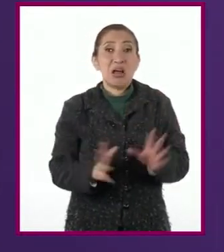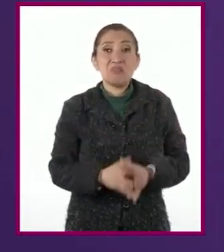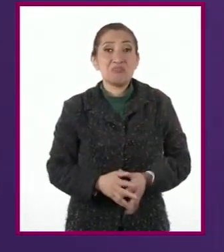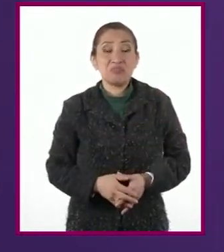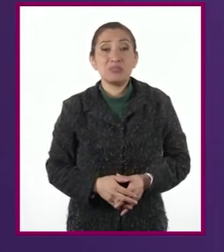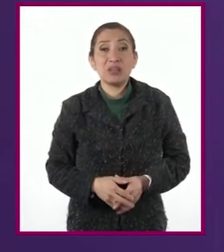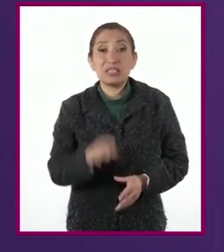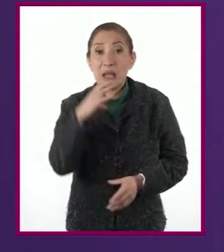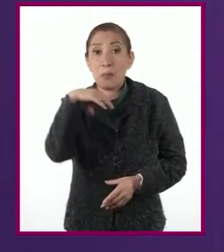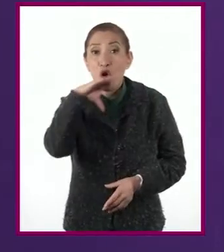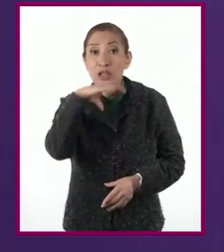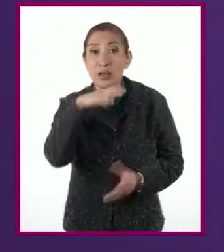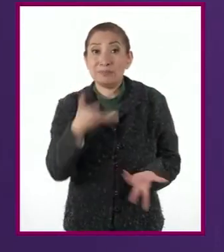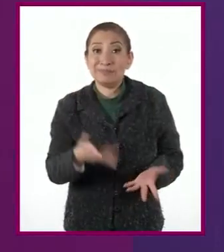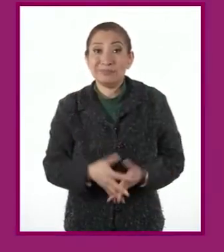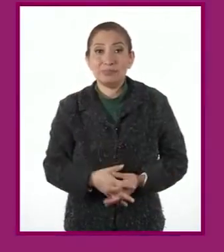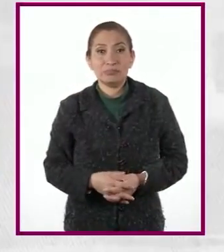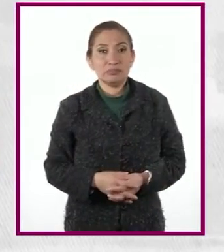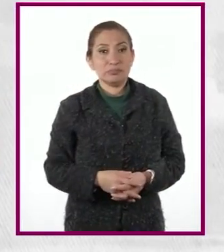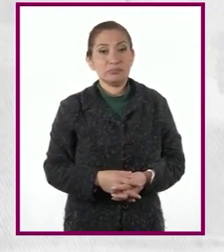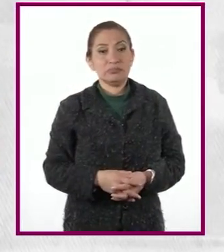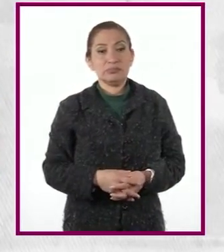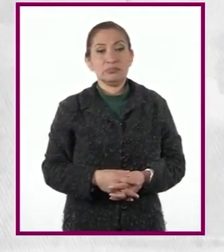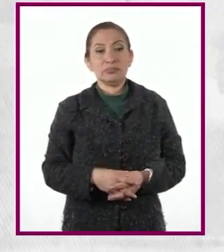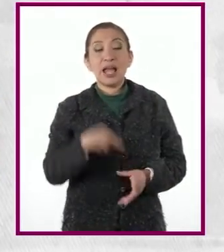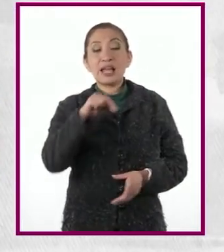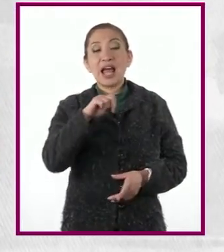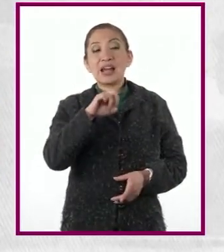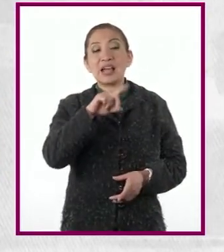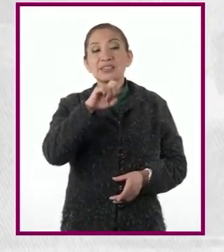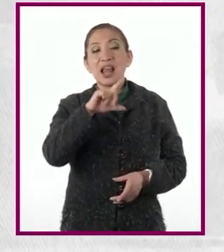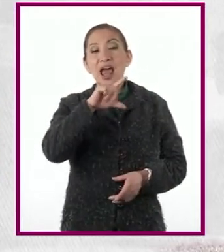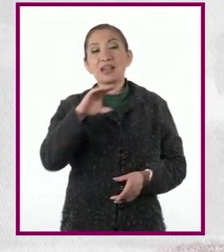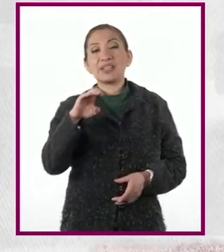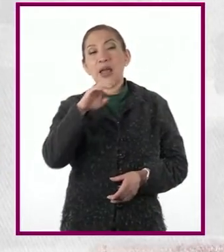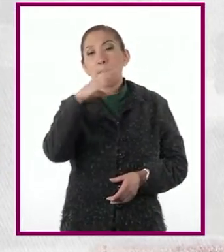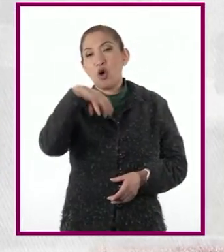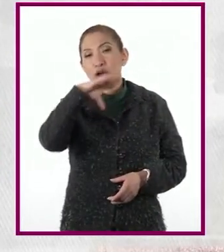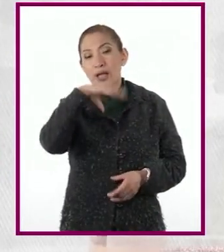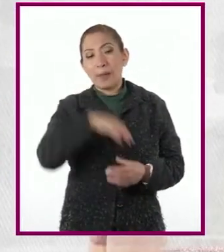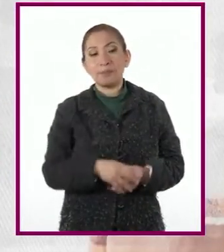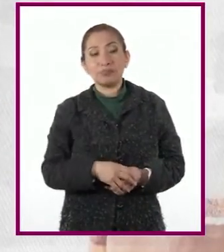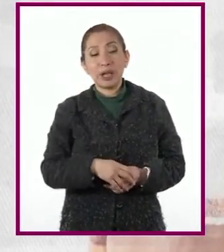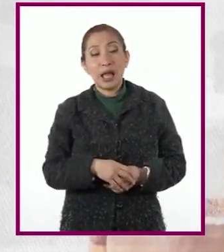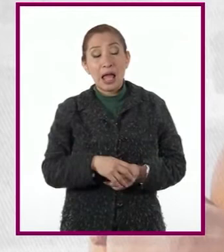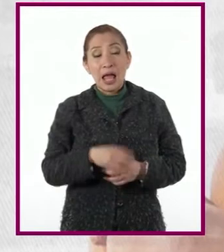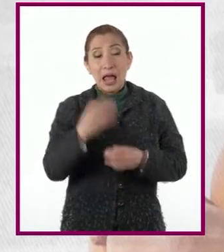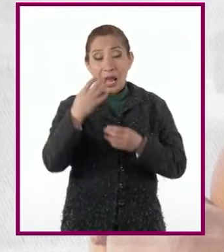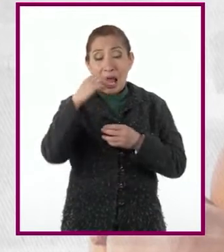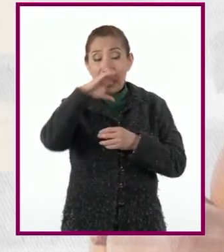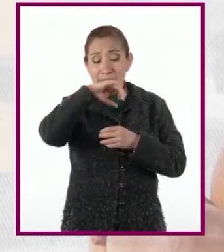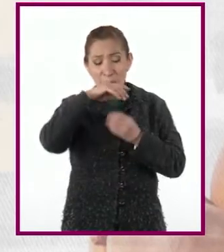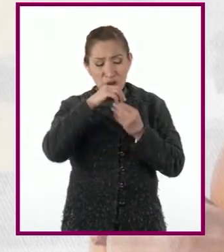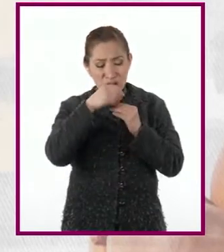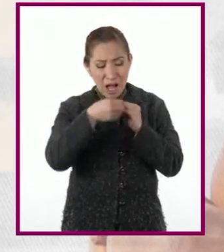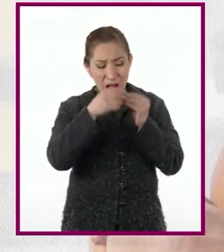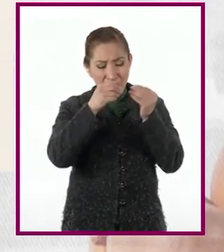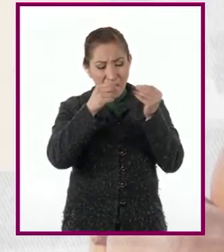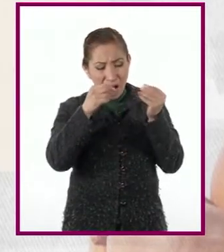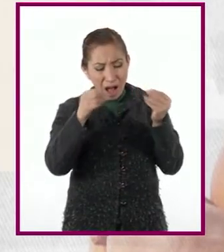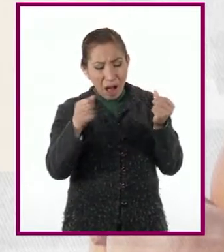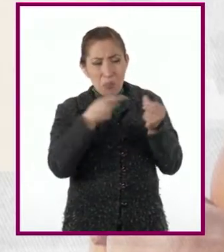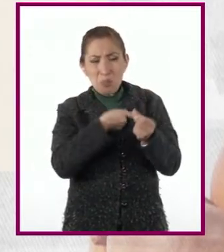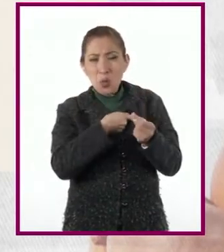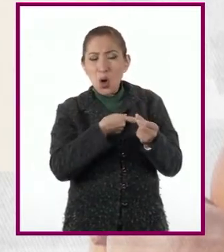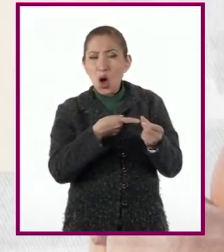comer: cebollas. Nanas de la Cebolla. La cebolla es escarcha, cerrada y